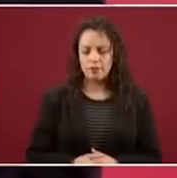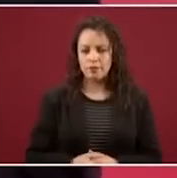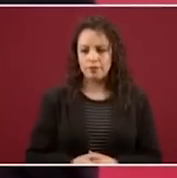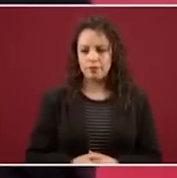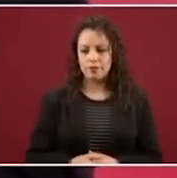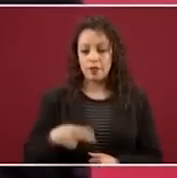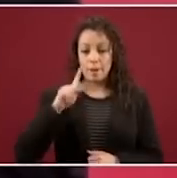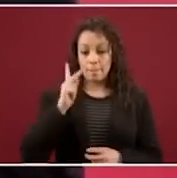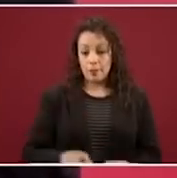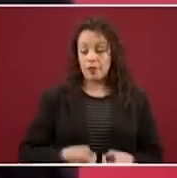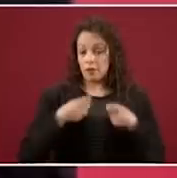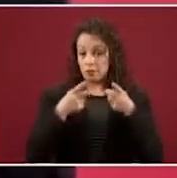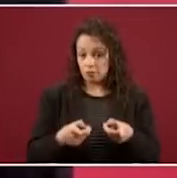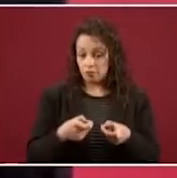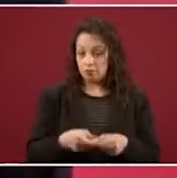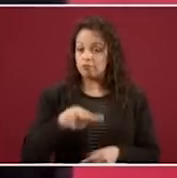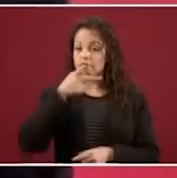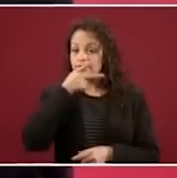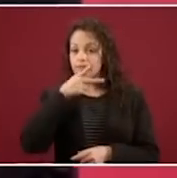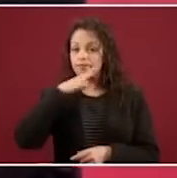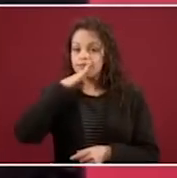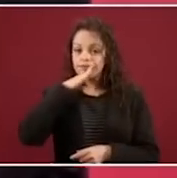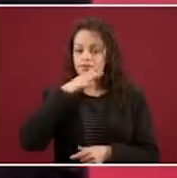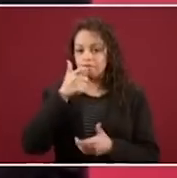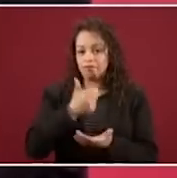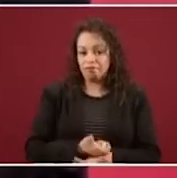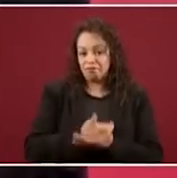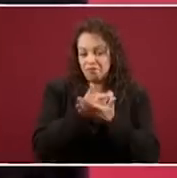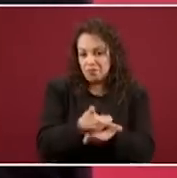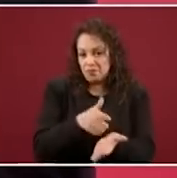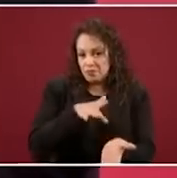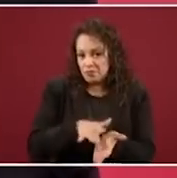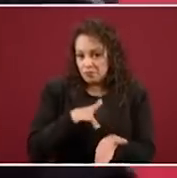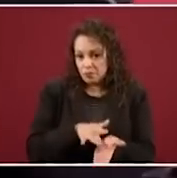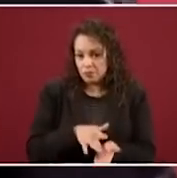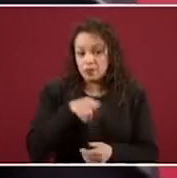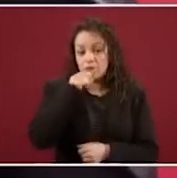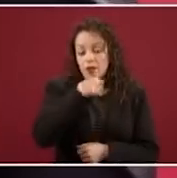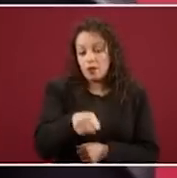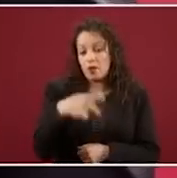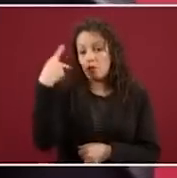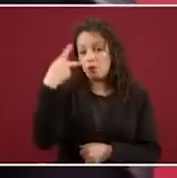se le entregó a los padres su apoyo para que ellos decidieran